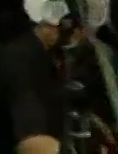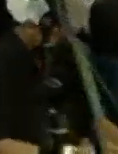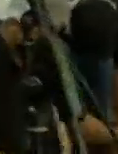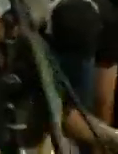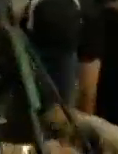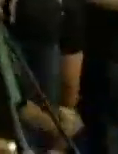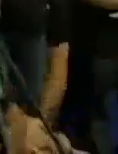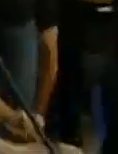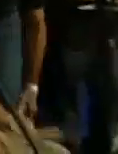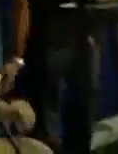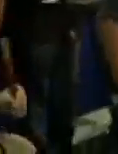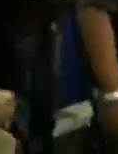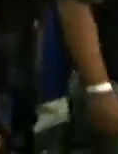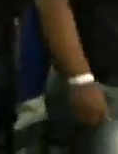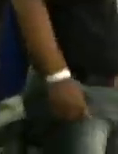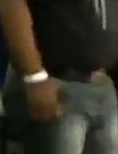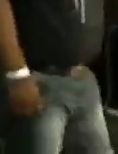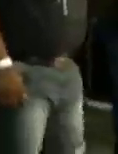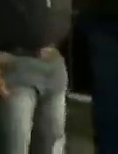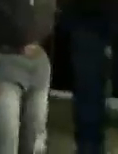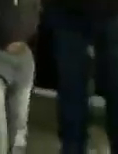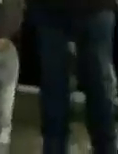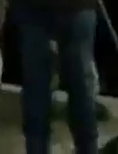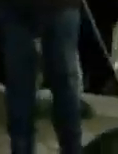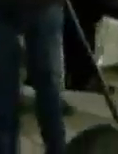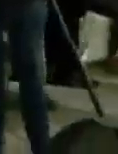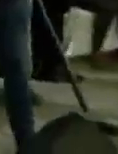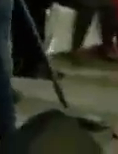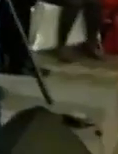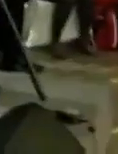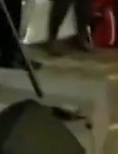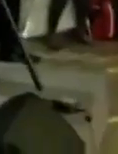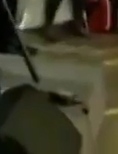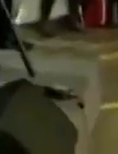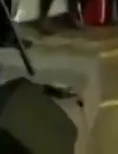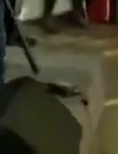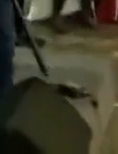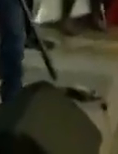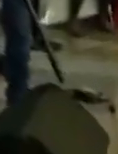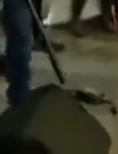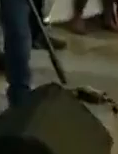sí me encuentro en la cara